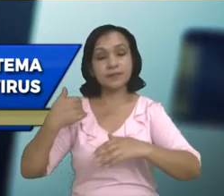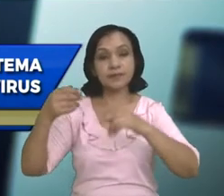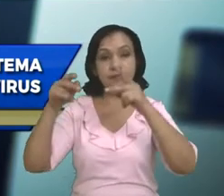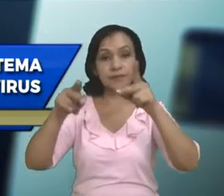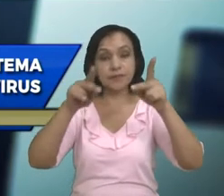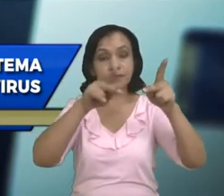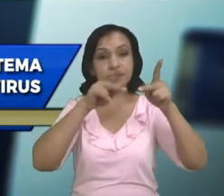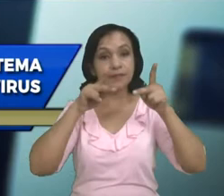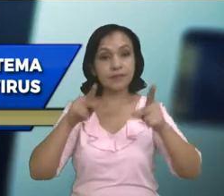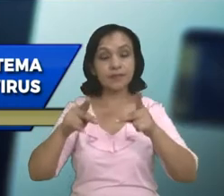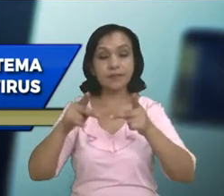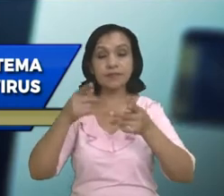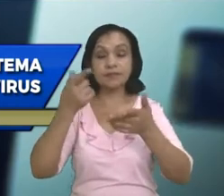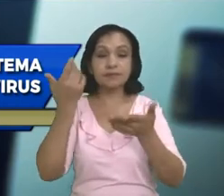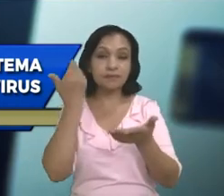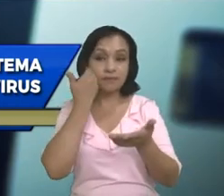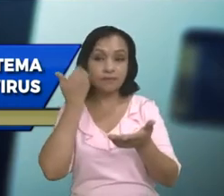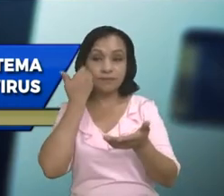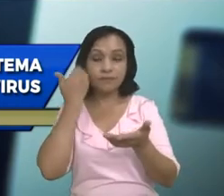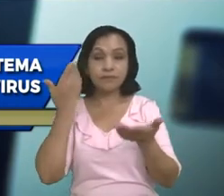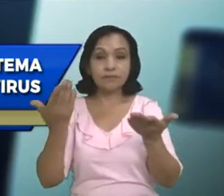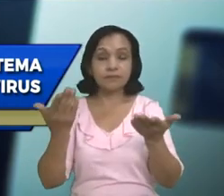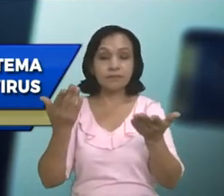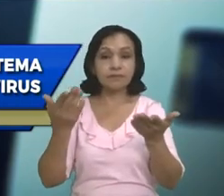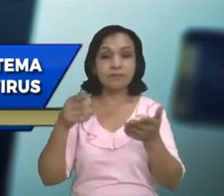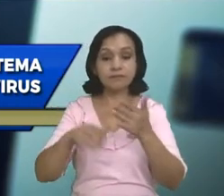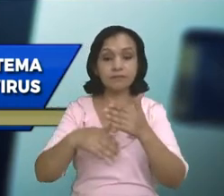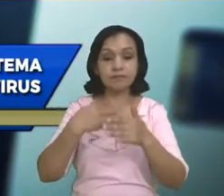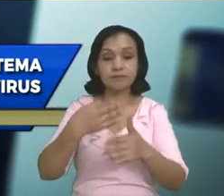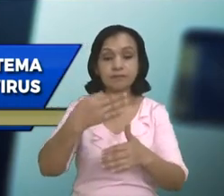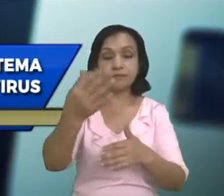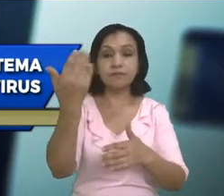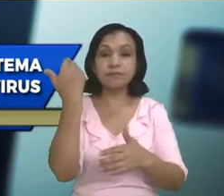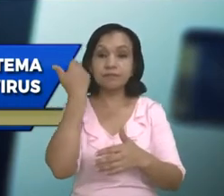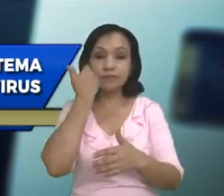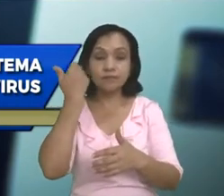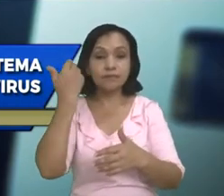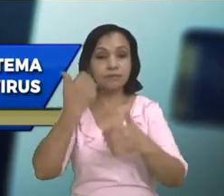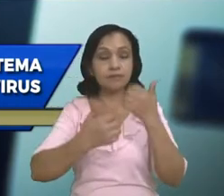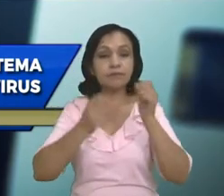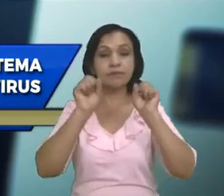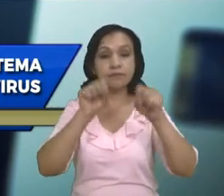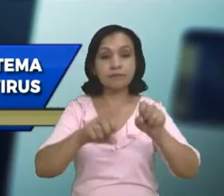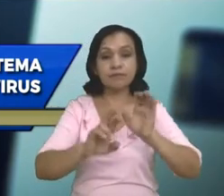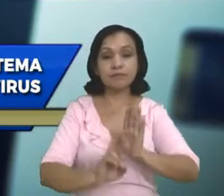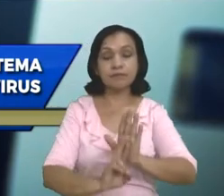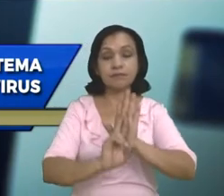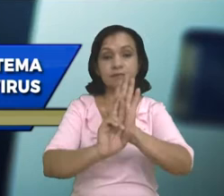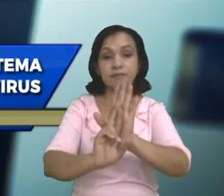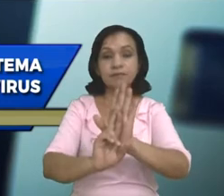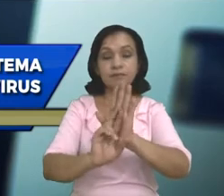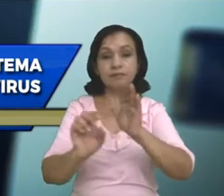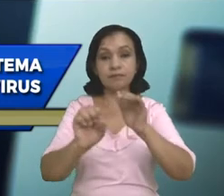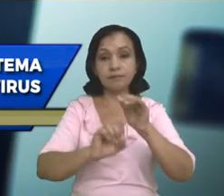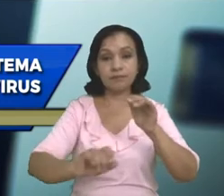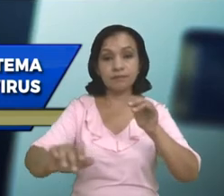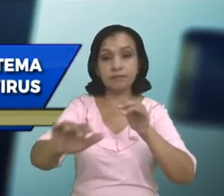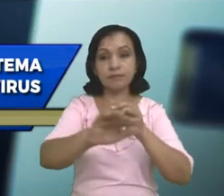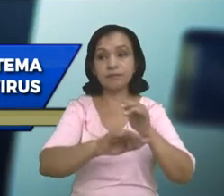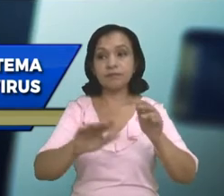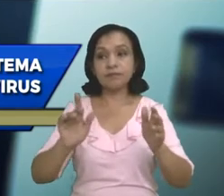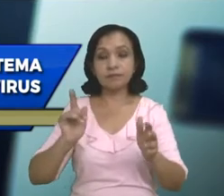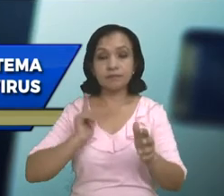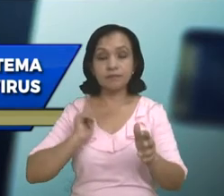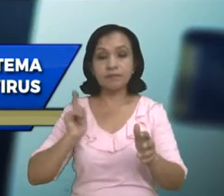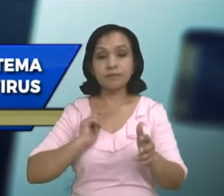del paciente y que no se compliquen o que pueda responder mejor ante la enfermedad y ante esos